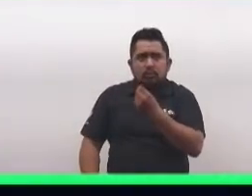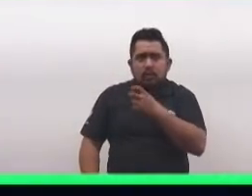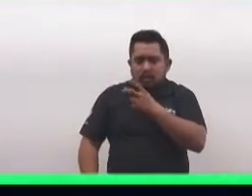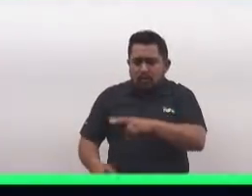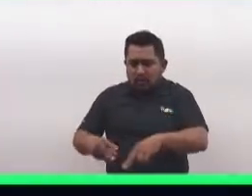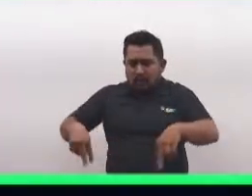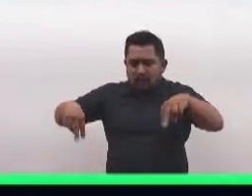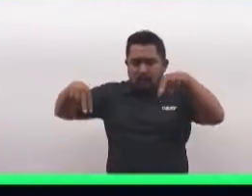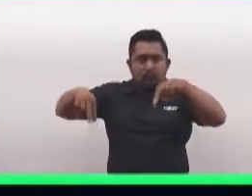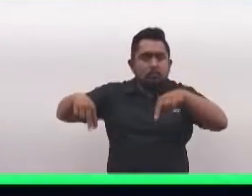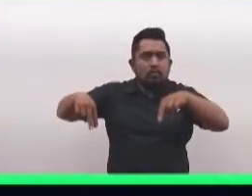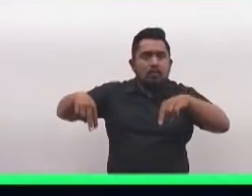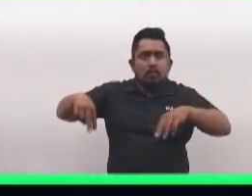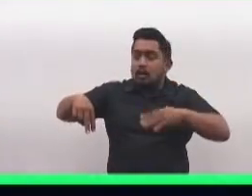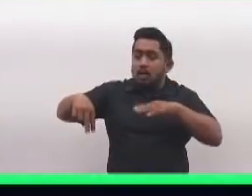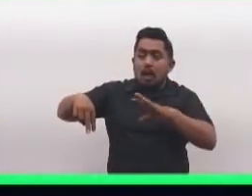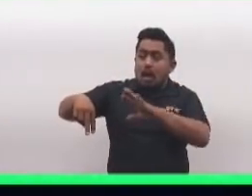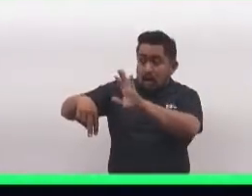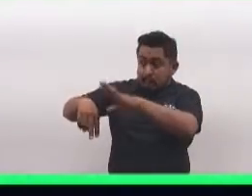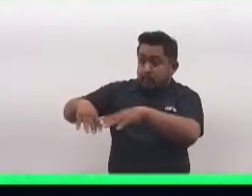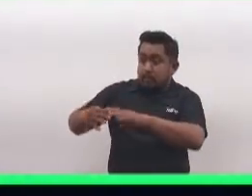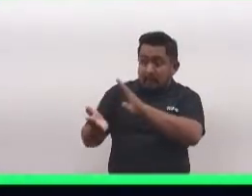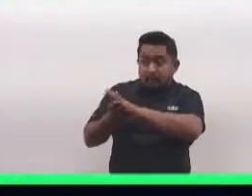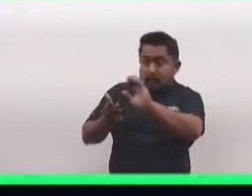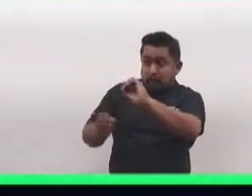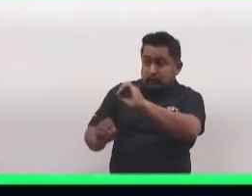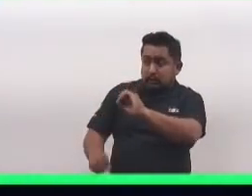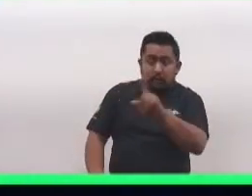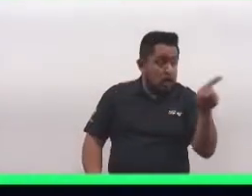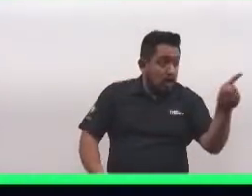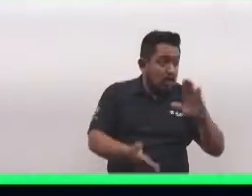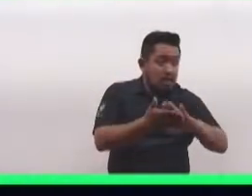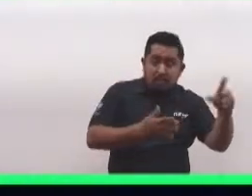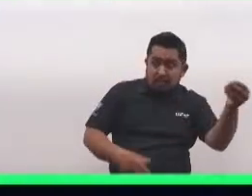nos dicen los ingleses mamés acaban de pagar su cuenta